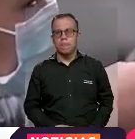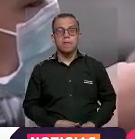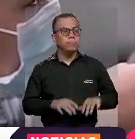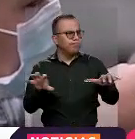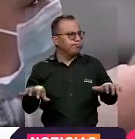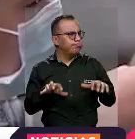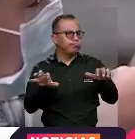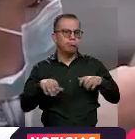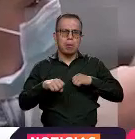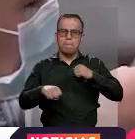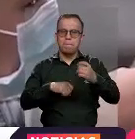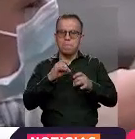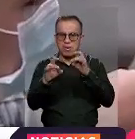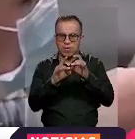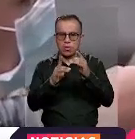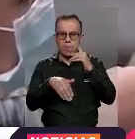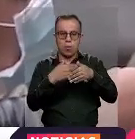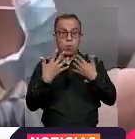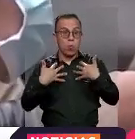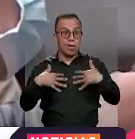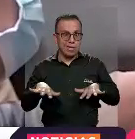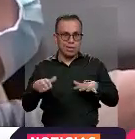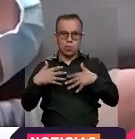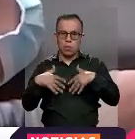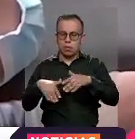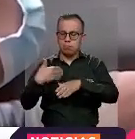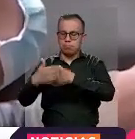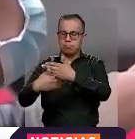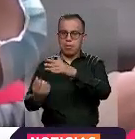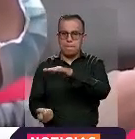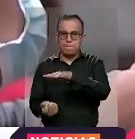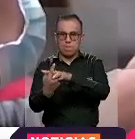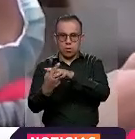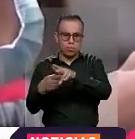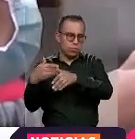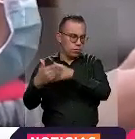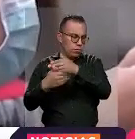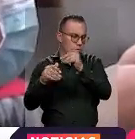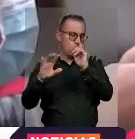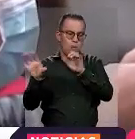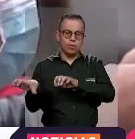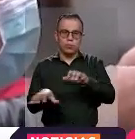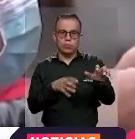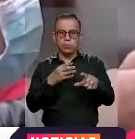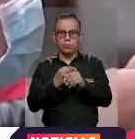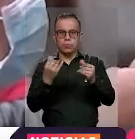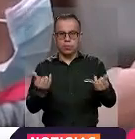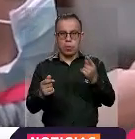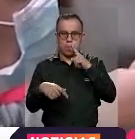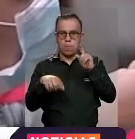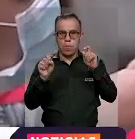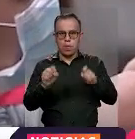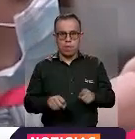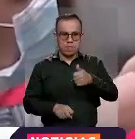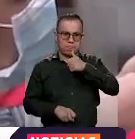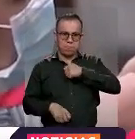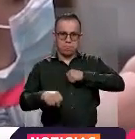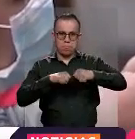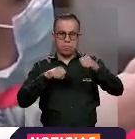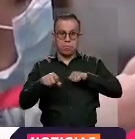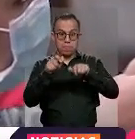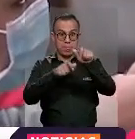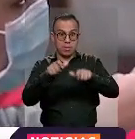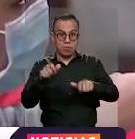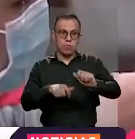ejercicio de perfeccionamiento de cualquier procedimiento manual o actuación en el que podamos aportar para que la fuerza